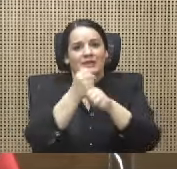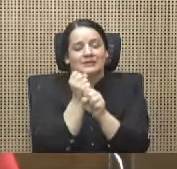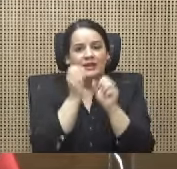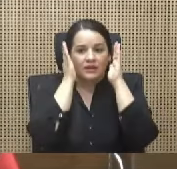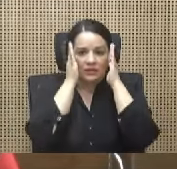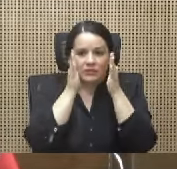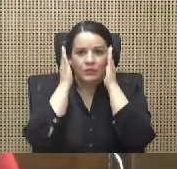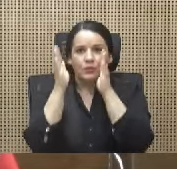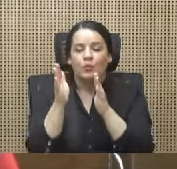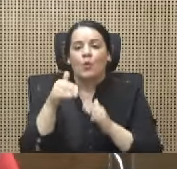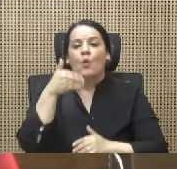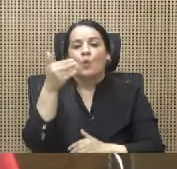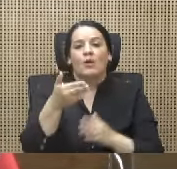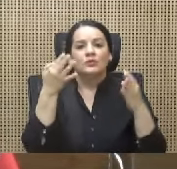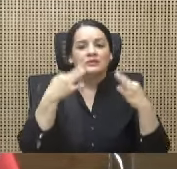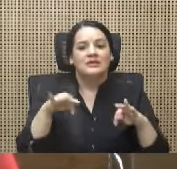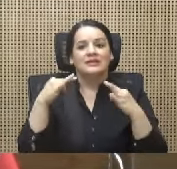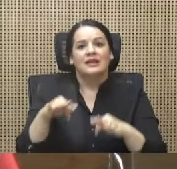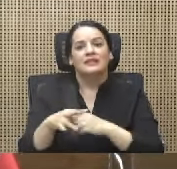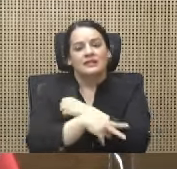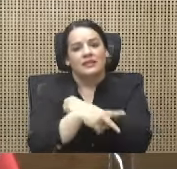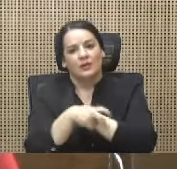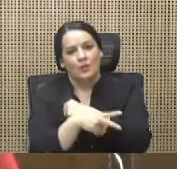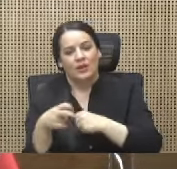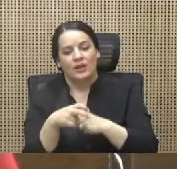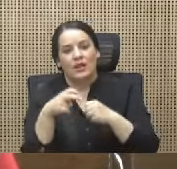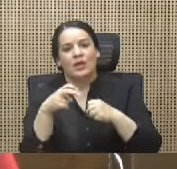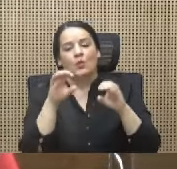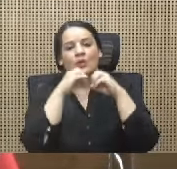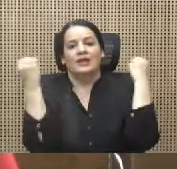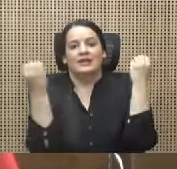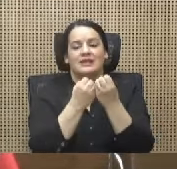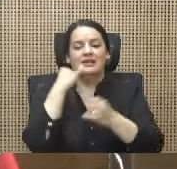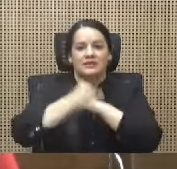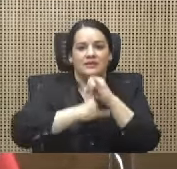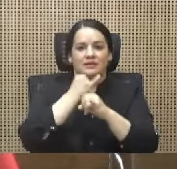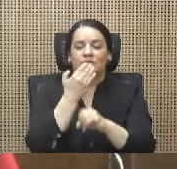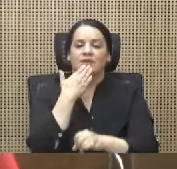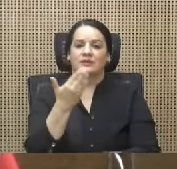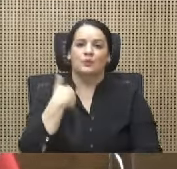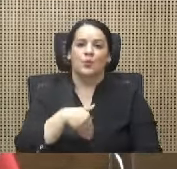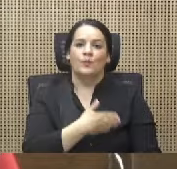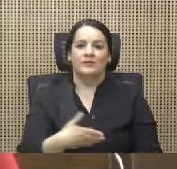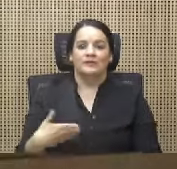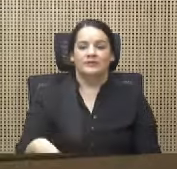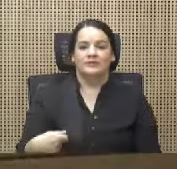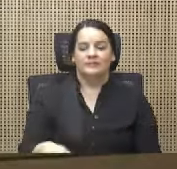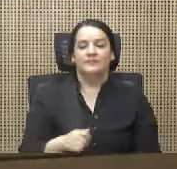intervenciones cuando se trate de delincuencia organizada transnacional. Gracias, señor presidente.